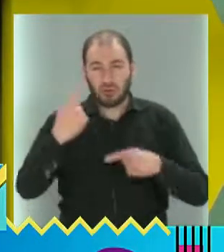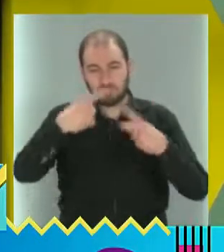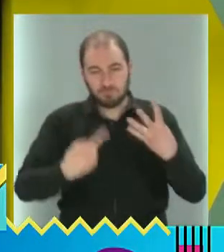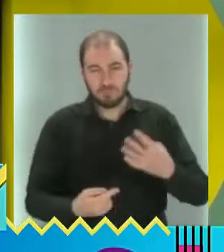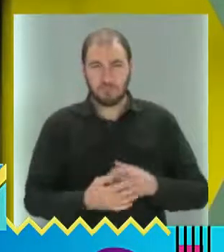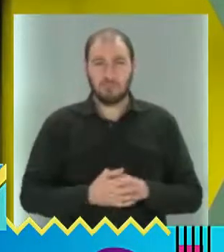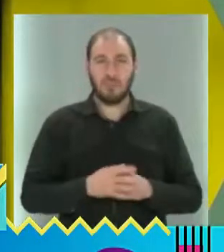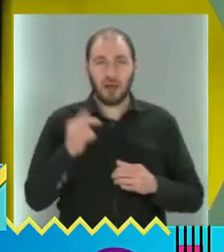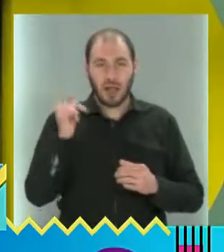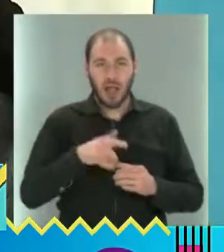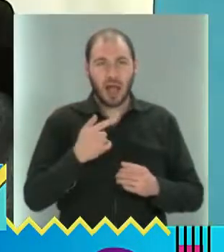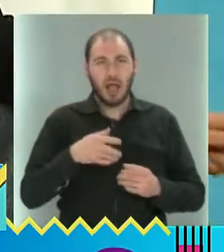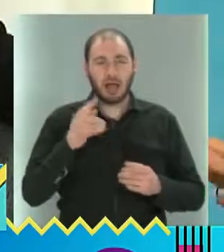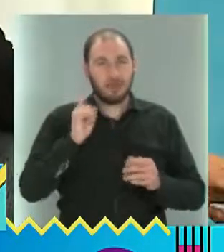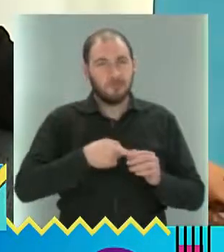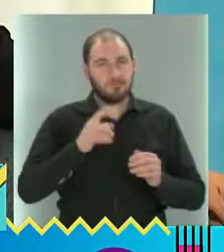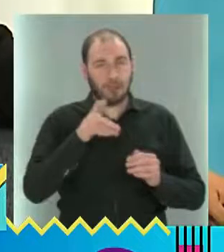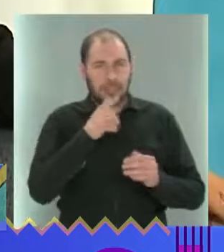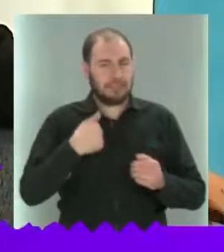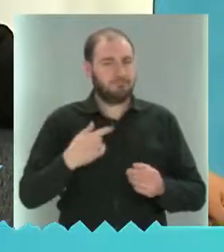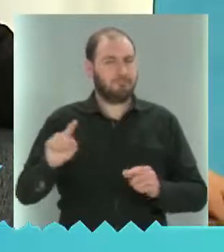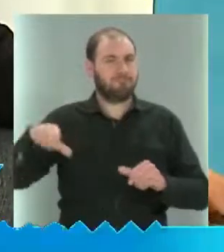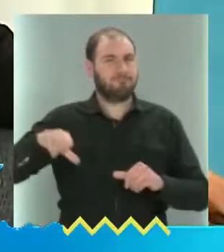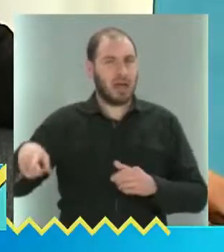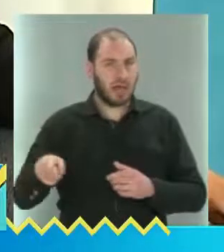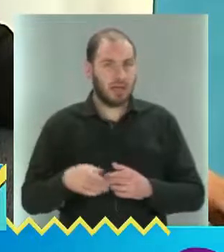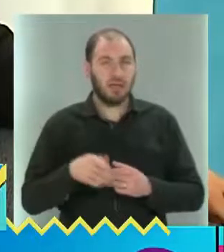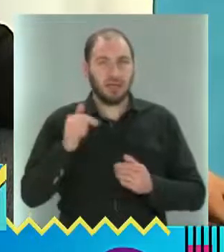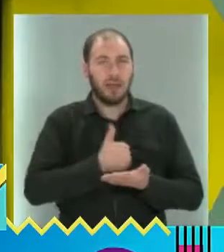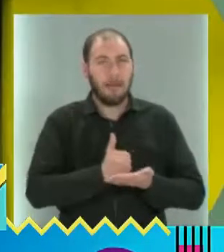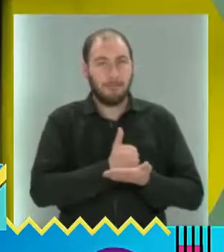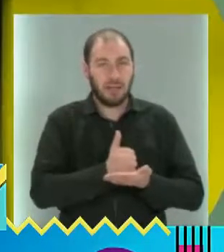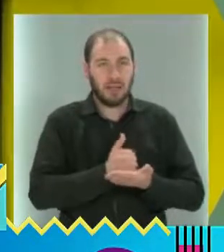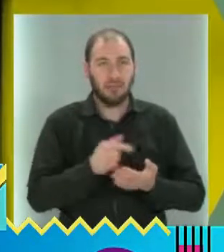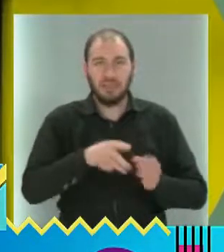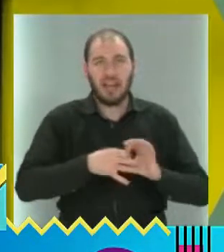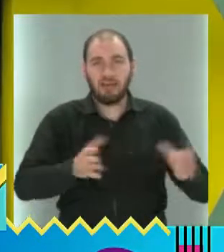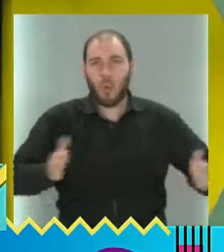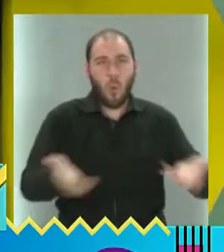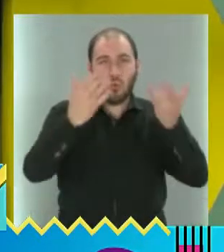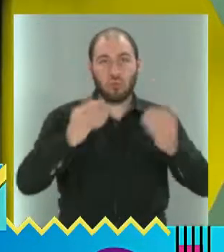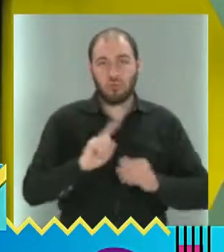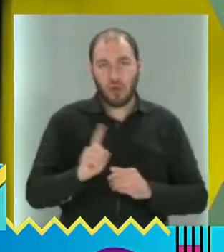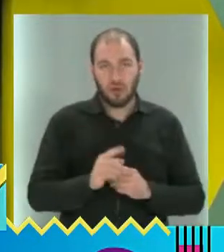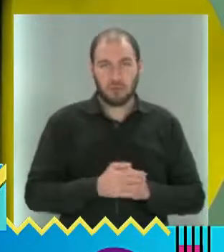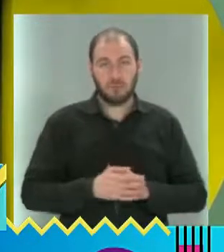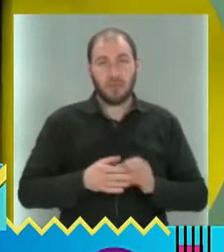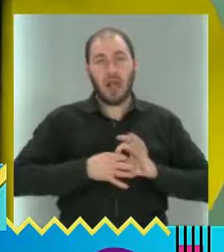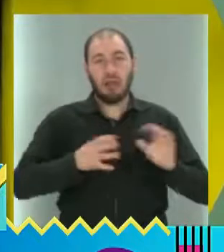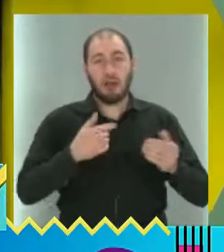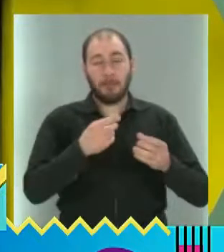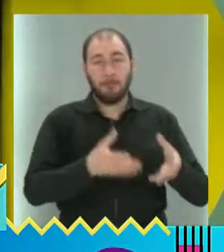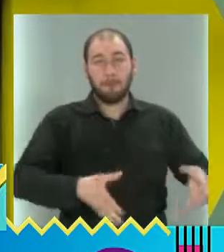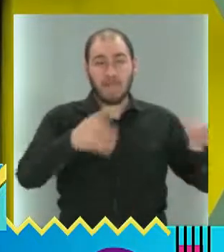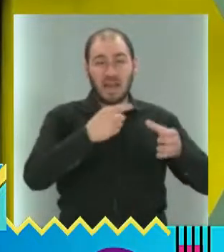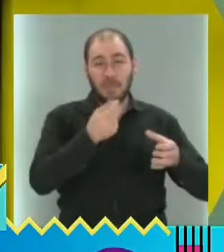cosas, sí puede haberse una imprudencia. Yo en lo personal creo que se tendría que haber esperado, no se tendría que haber liberado todo junto. O sea, se liberó el precio del